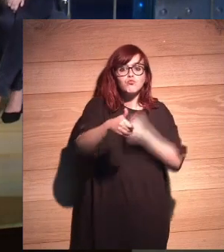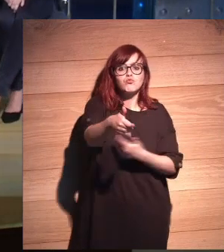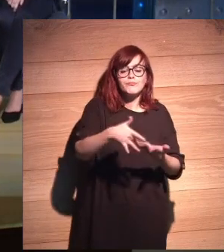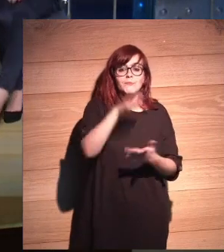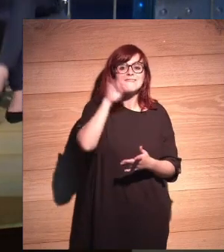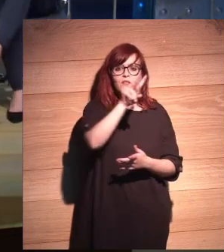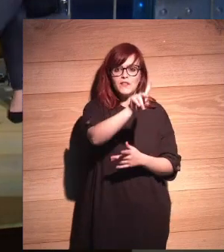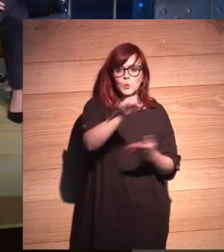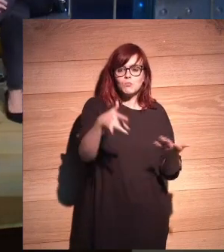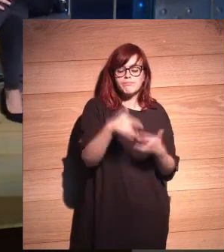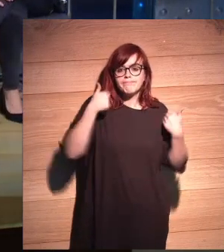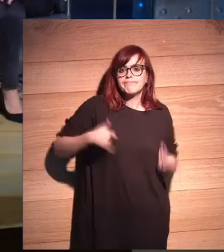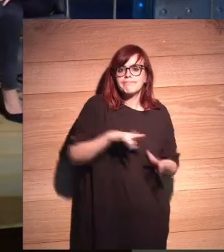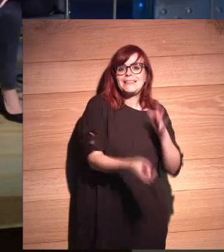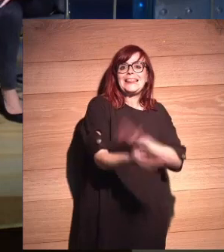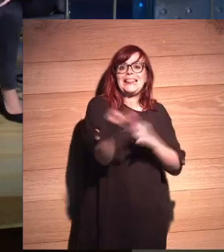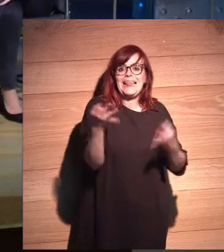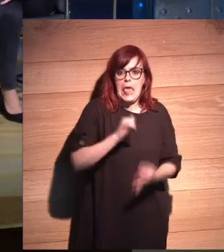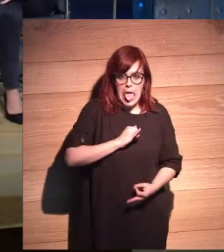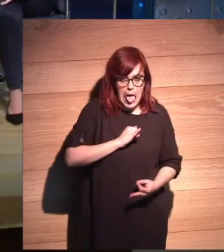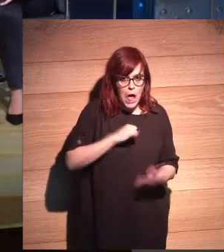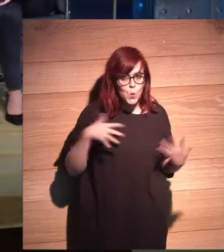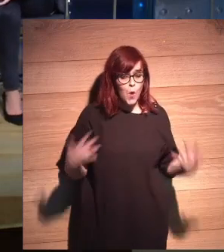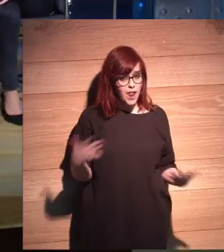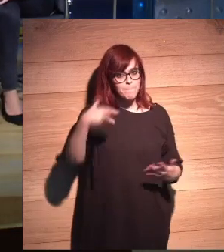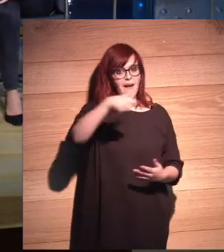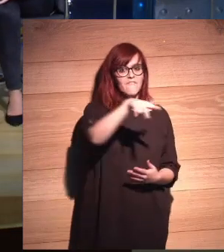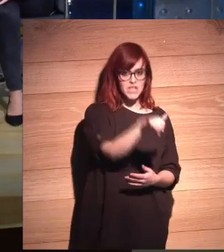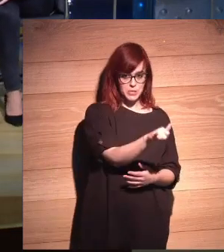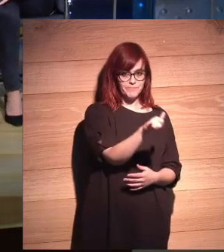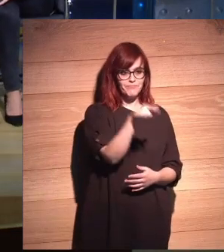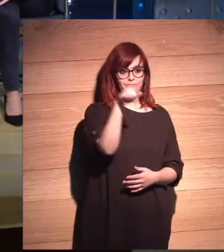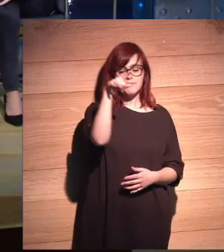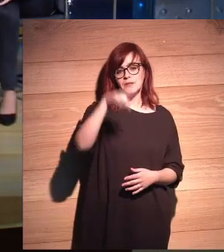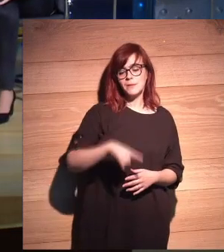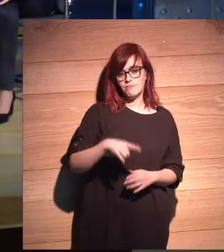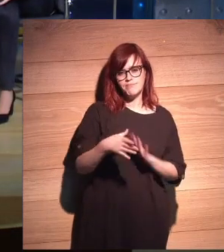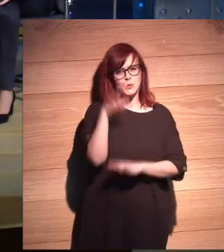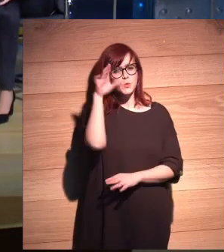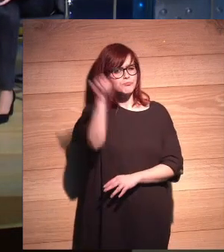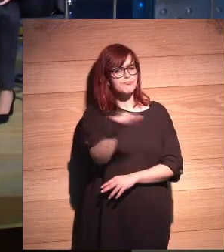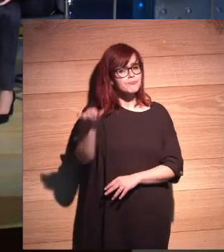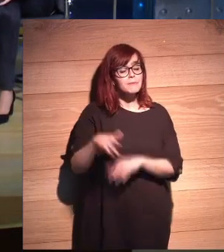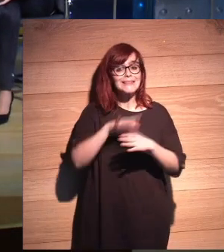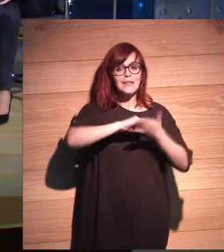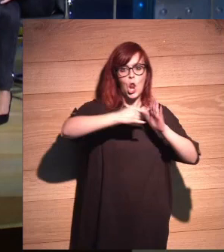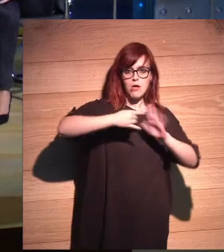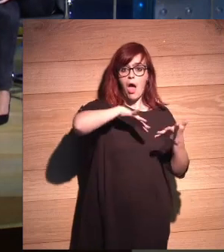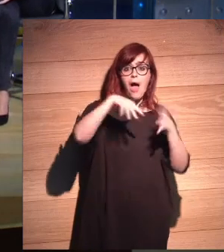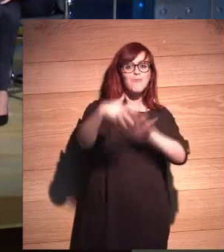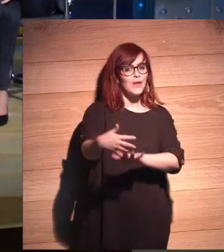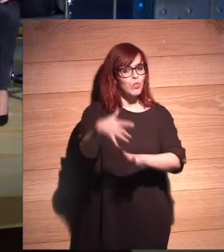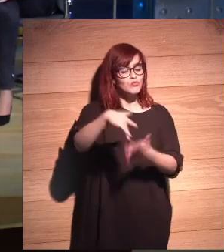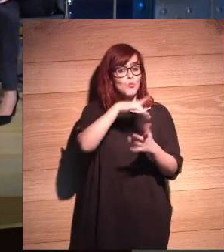humano en el siglo XXI? También escuchando a Mavi y a ti, queda muy claro que esas tecnologías